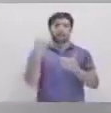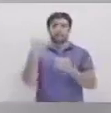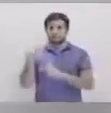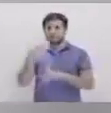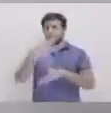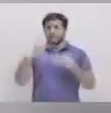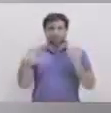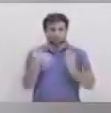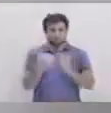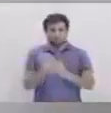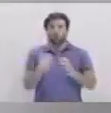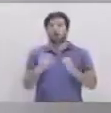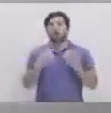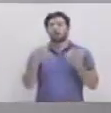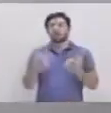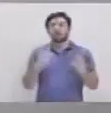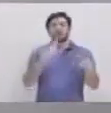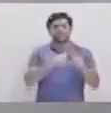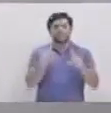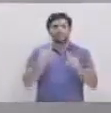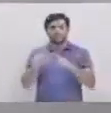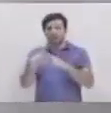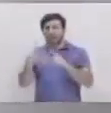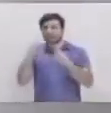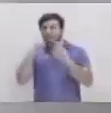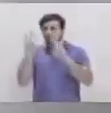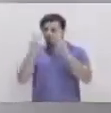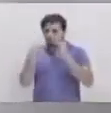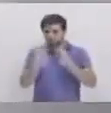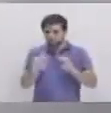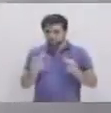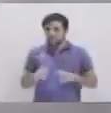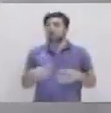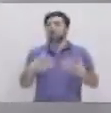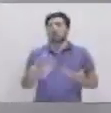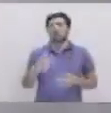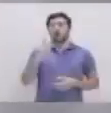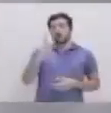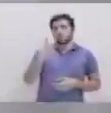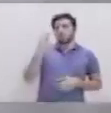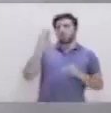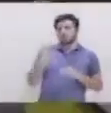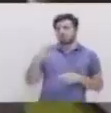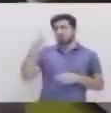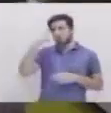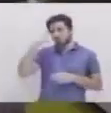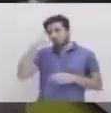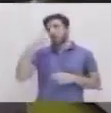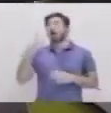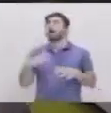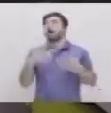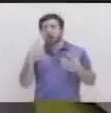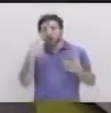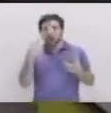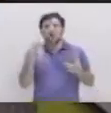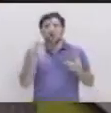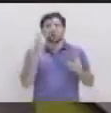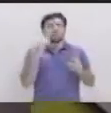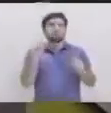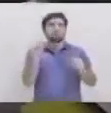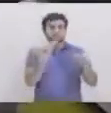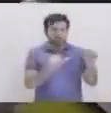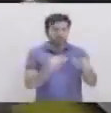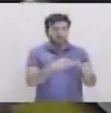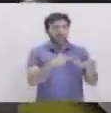transferir, ¿verdad? Sí. Y a través de diferentes estudios, principalmente con un cañón en donde estaban, para colocar